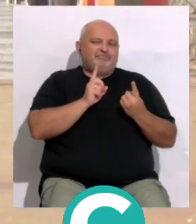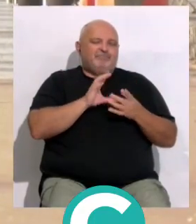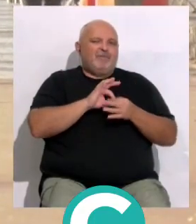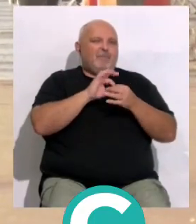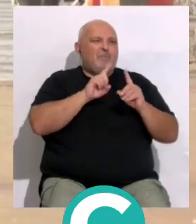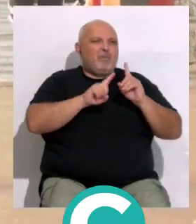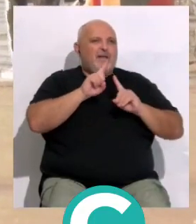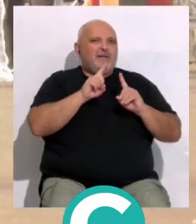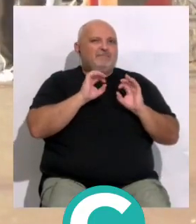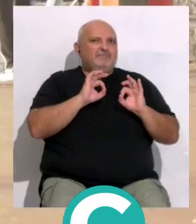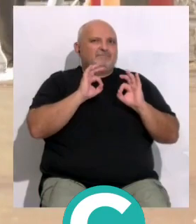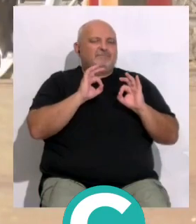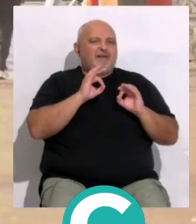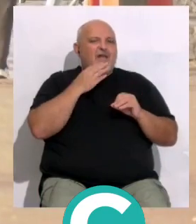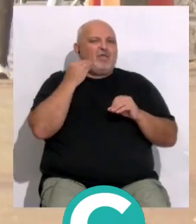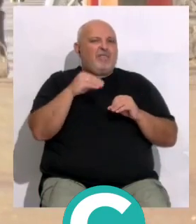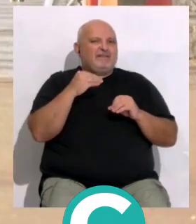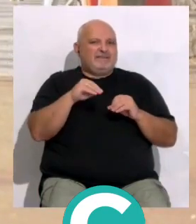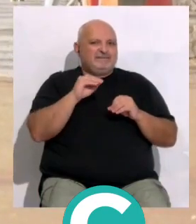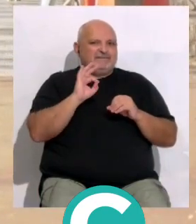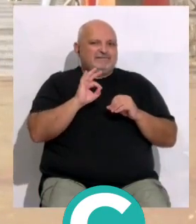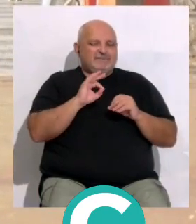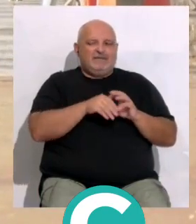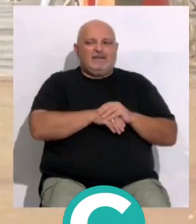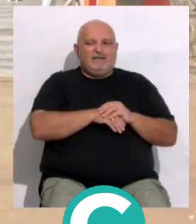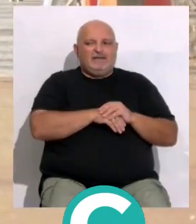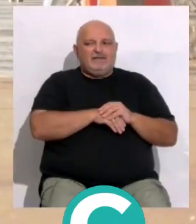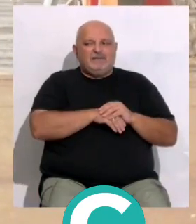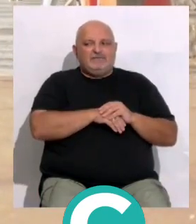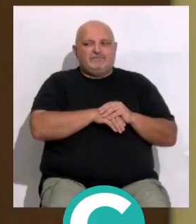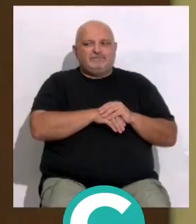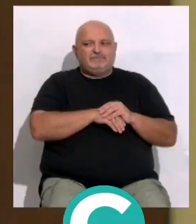sobre problemas de los adolescentes